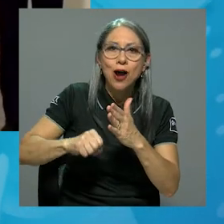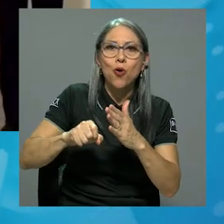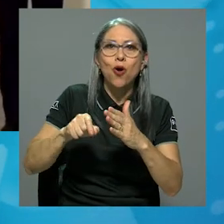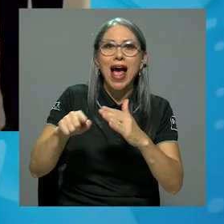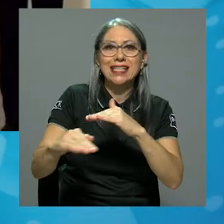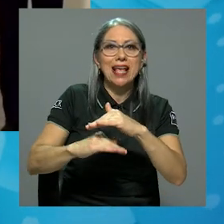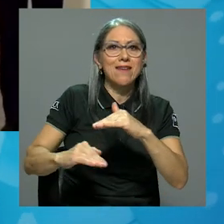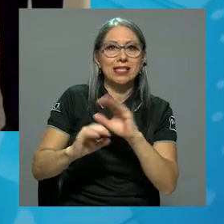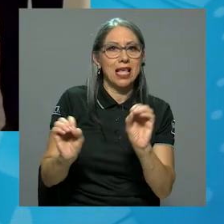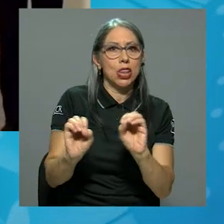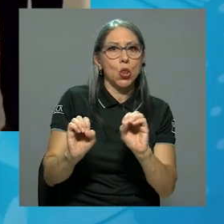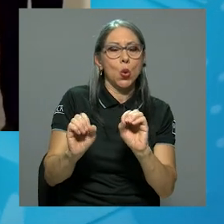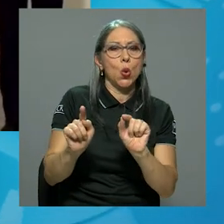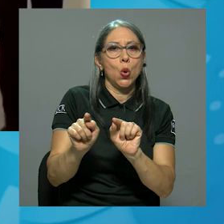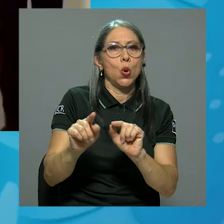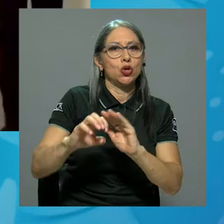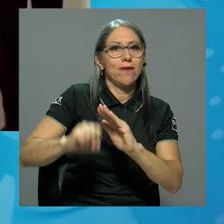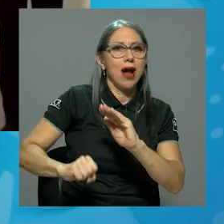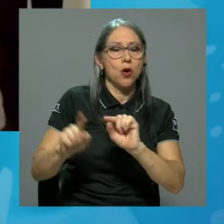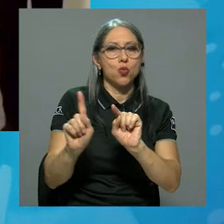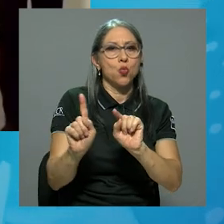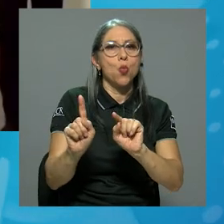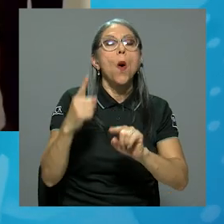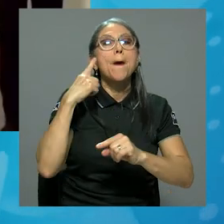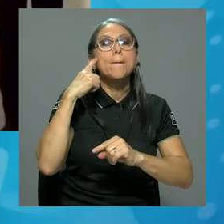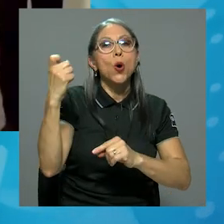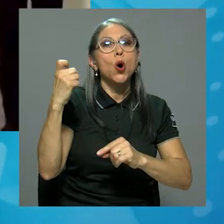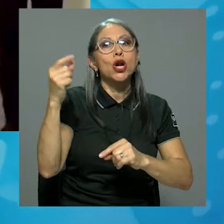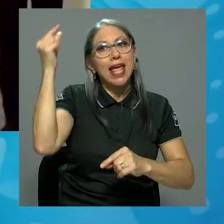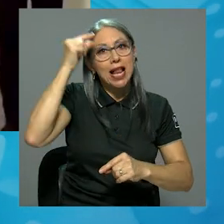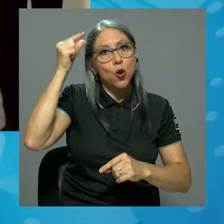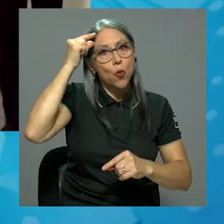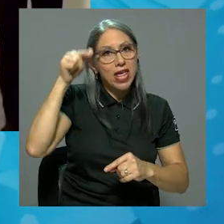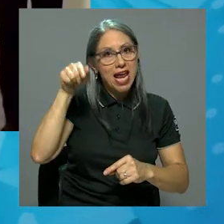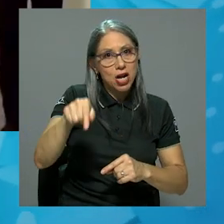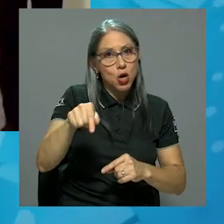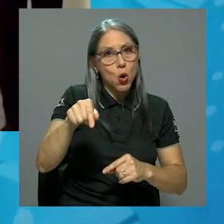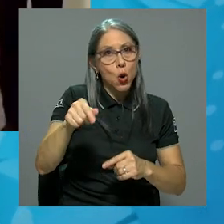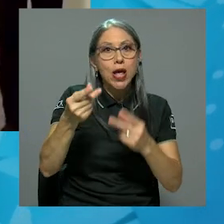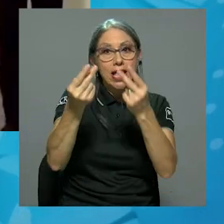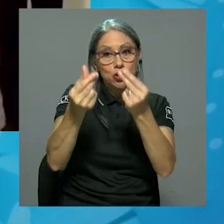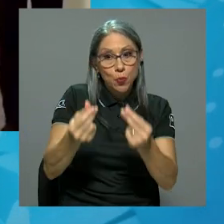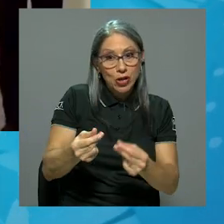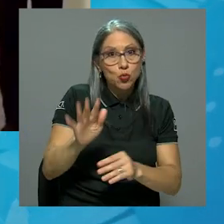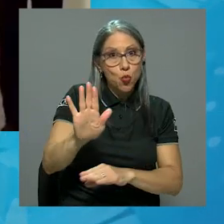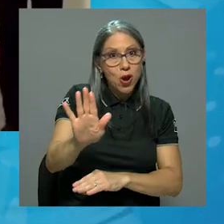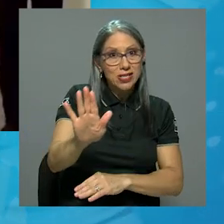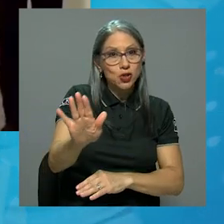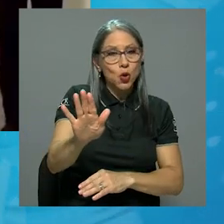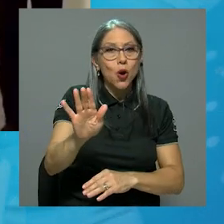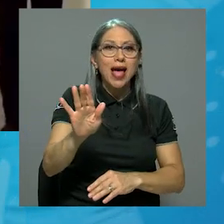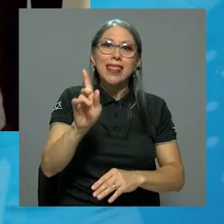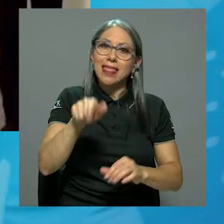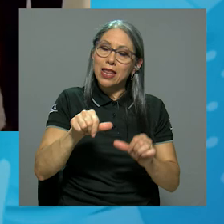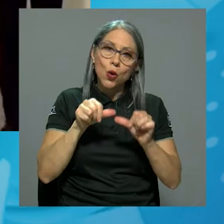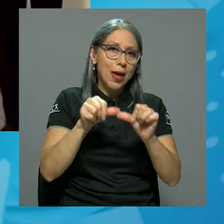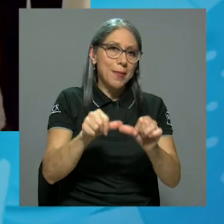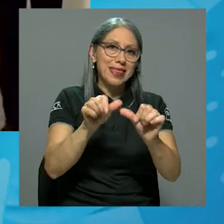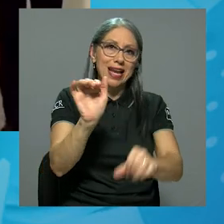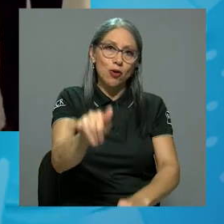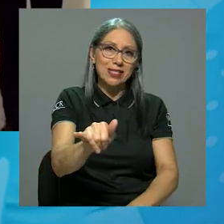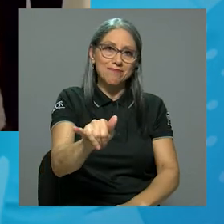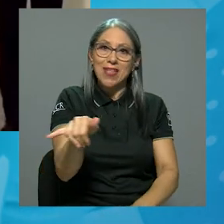sin rebajo a esa base, justamente porque el gobierno como tal en su presupuesto ha tenido